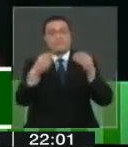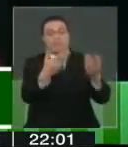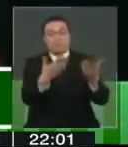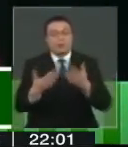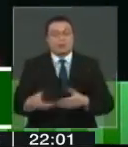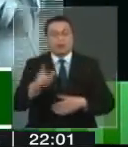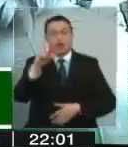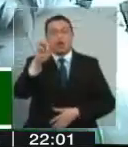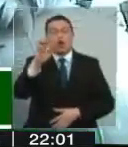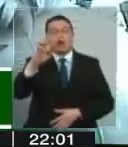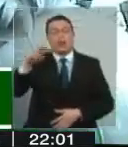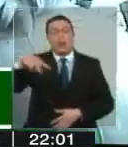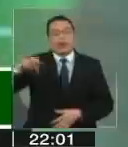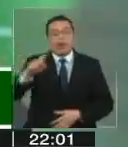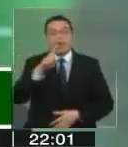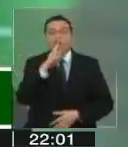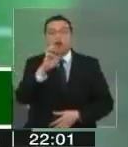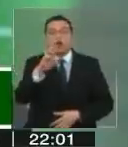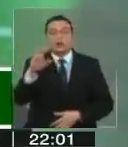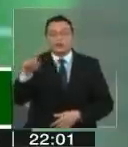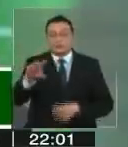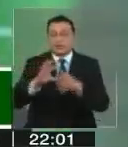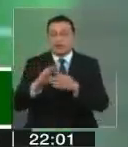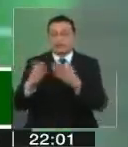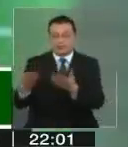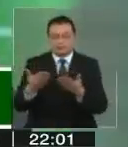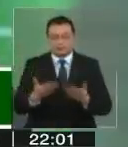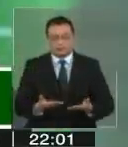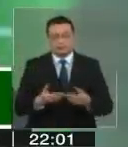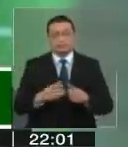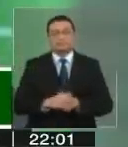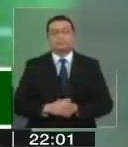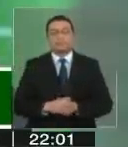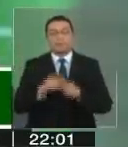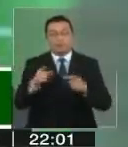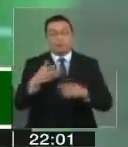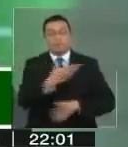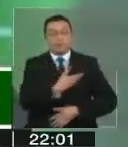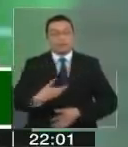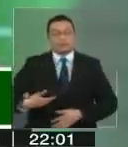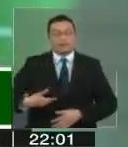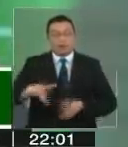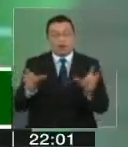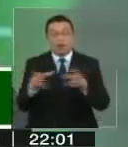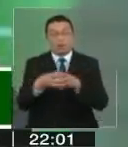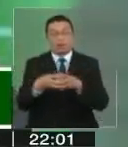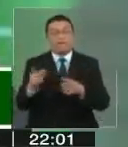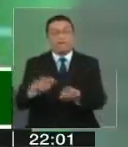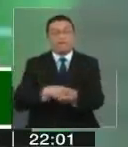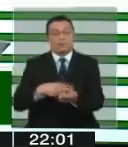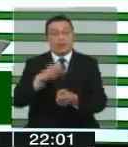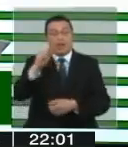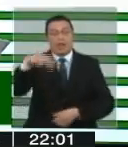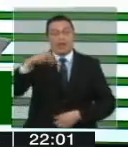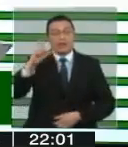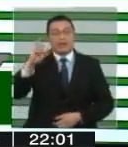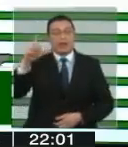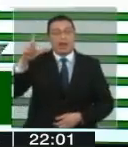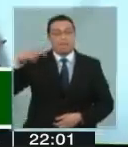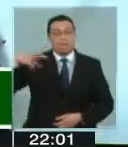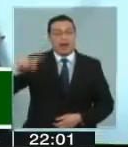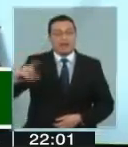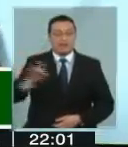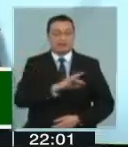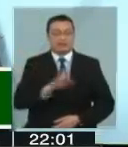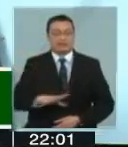bienvenida primero a Lorena Torres. Lorena, gracias por acompañarnos. Oh, gracias a ti por invitarme. Bueno, Lorena es presidenta de la agrupación de familias Angelman Chile, pero además,